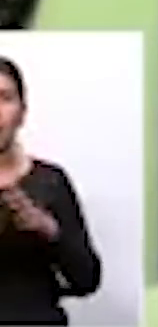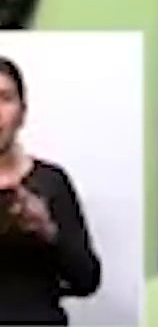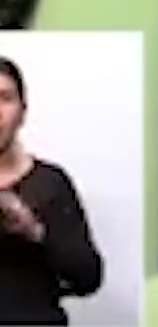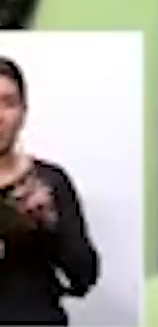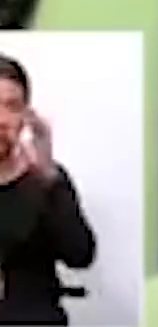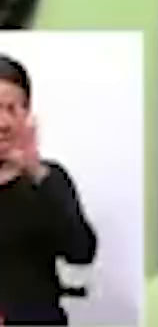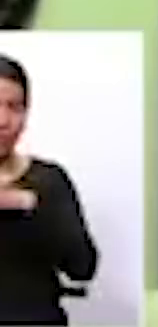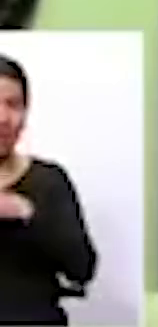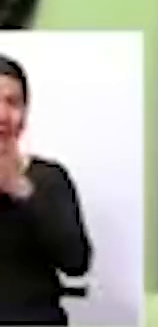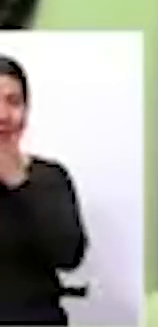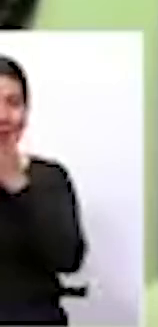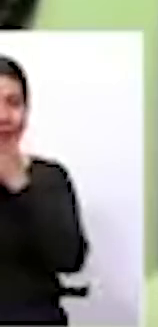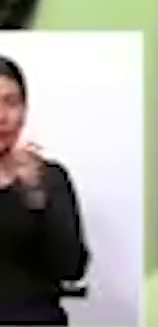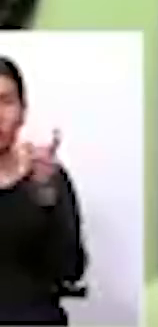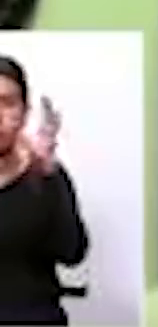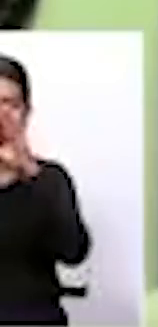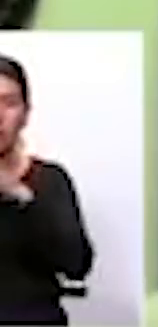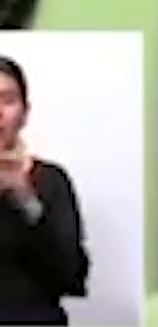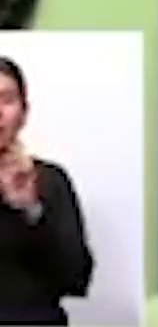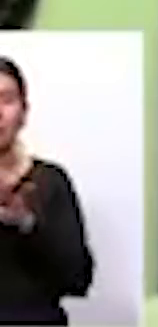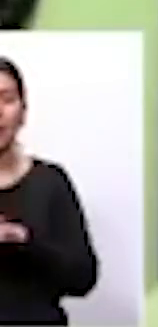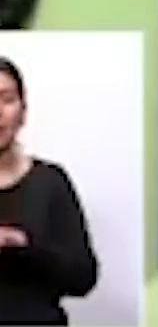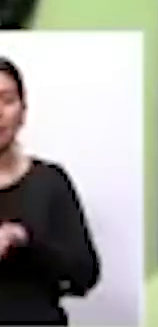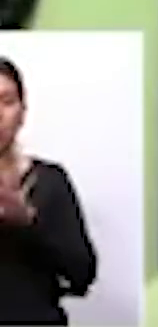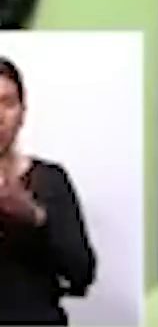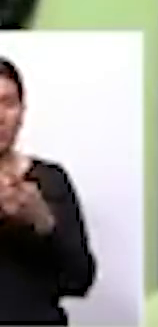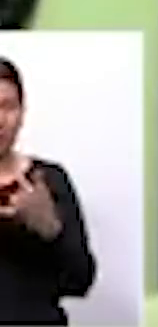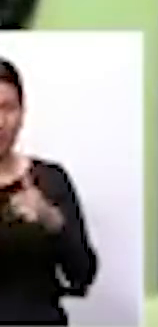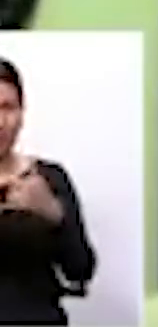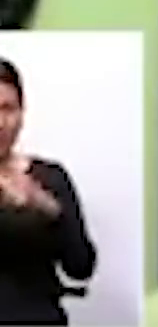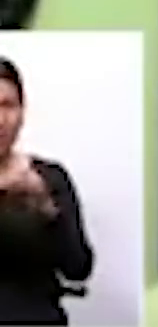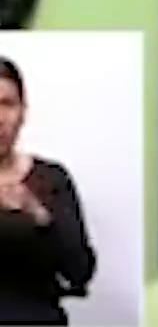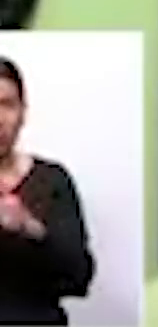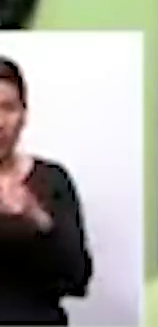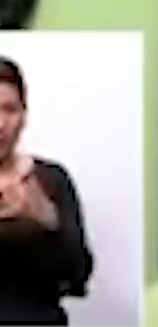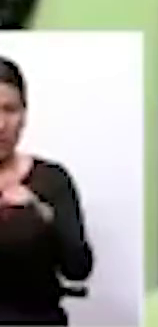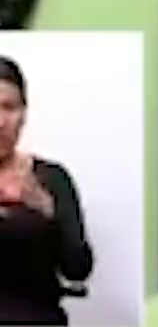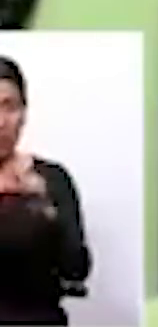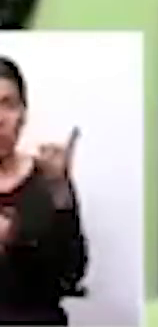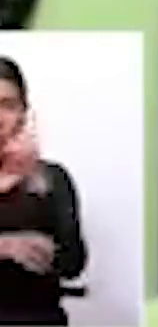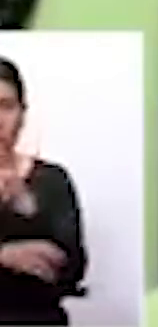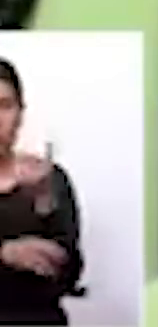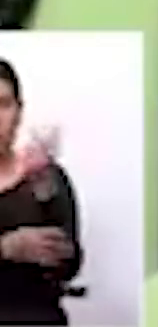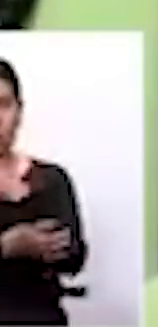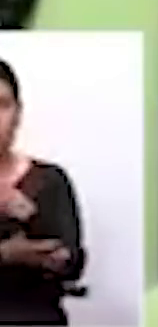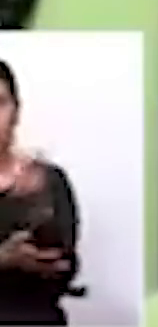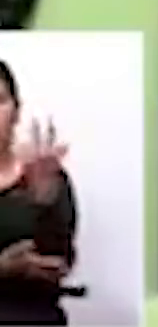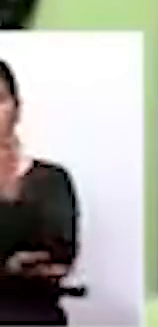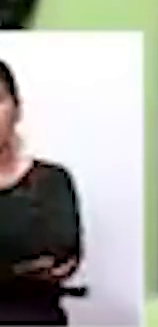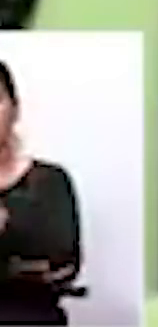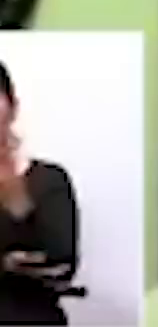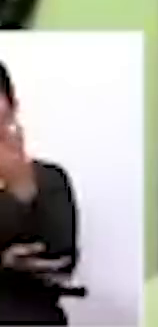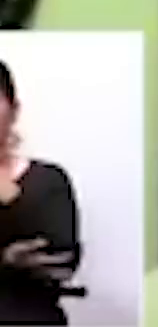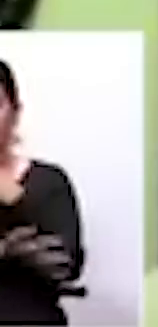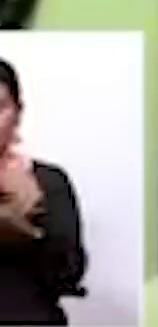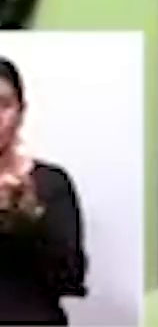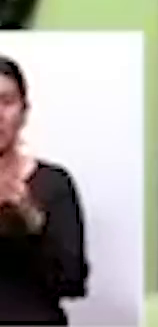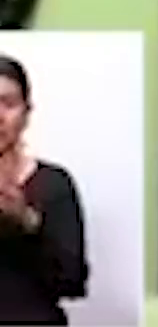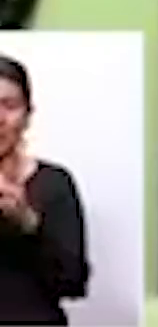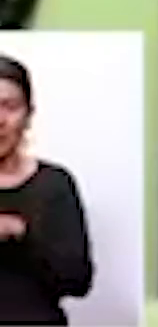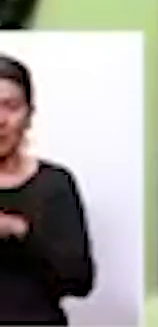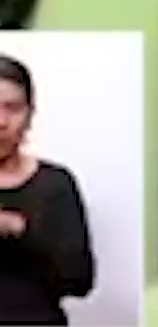busca Fernando Camacho es ganar tiempo. Porque se dan cuenta, va alargando un día, dos días, tres días. Ganar